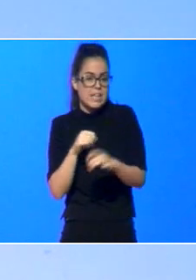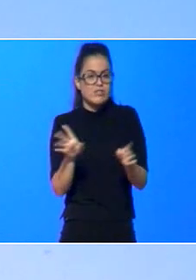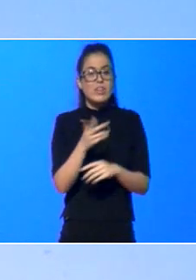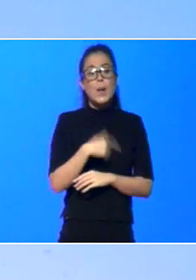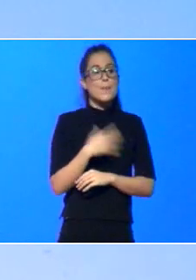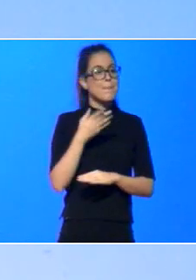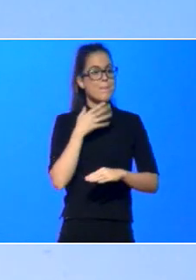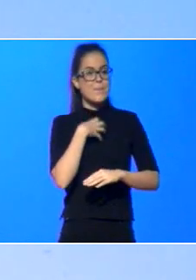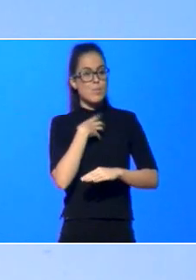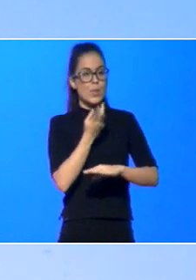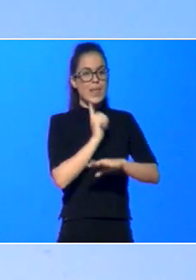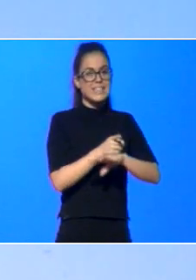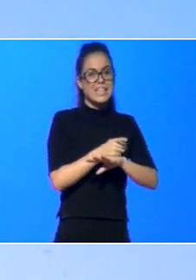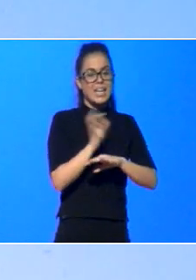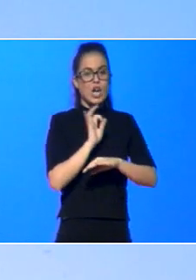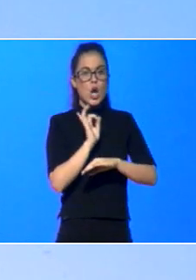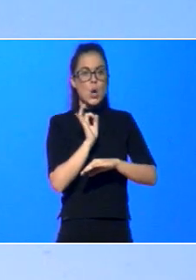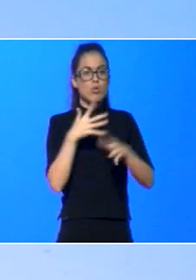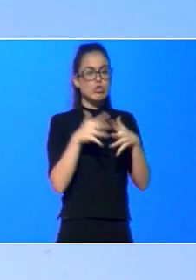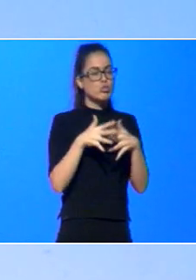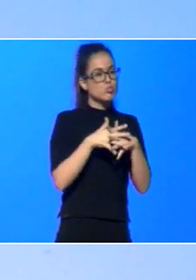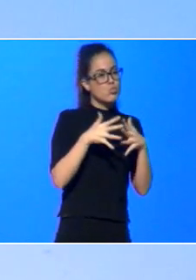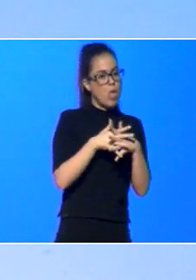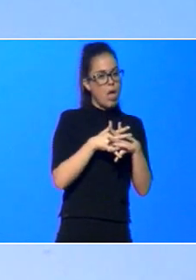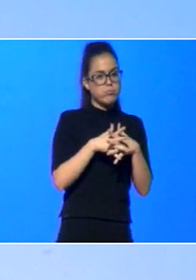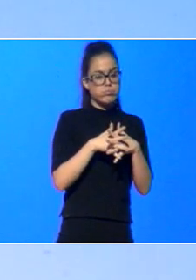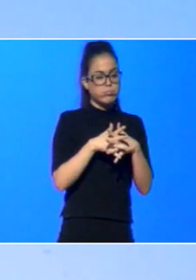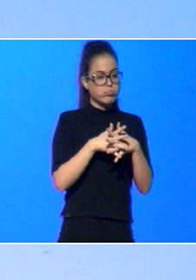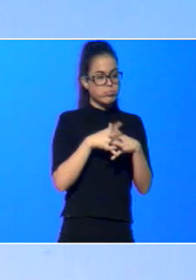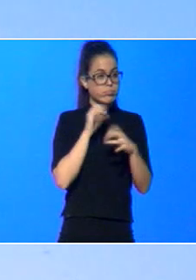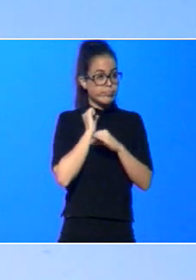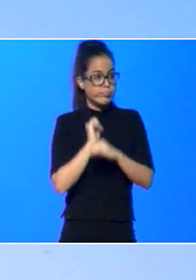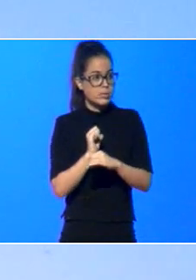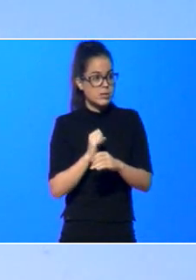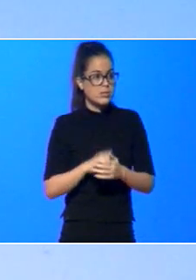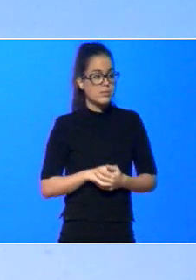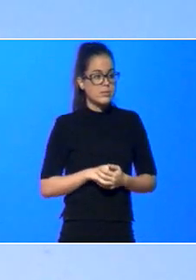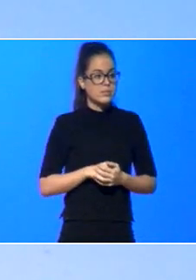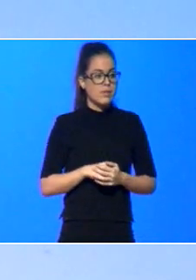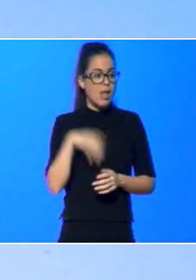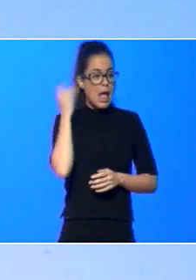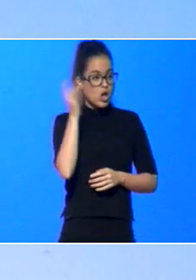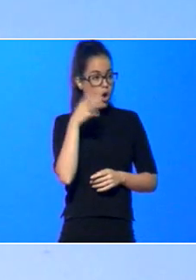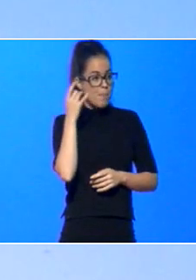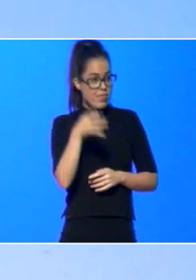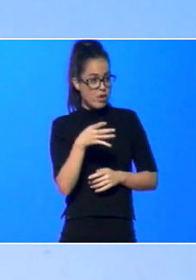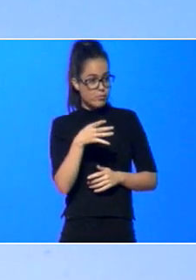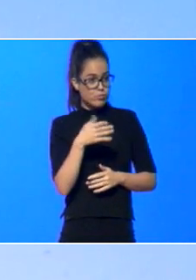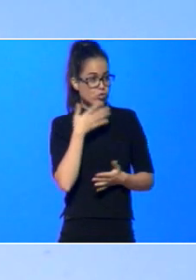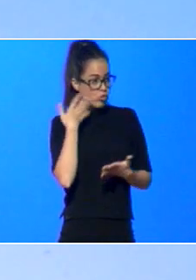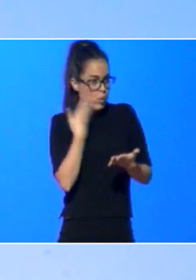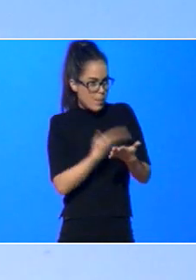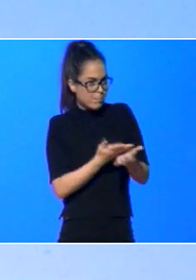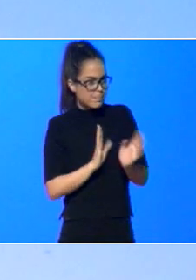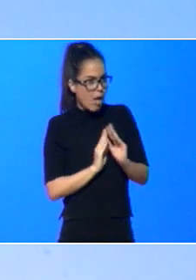y la estructura la la convención como no lo que hace